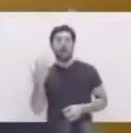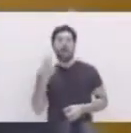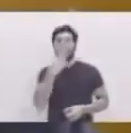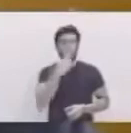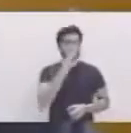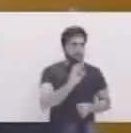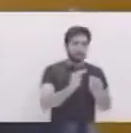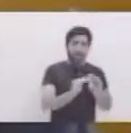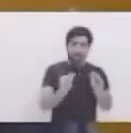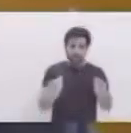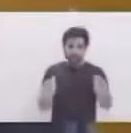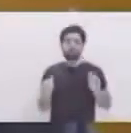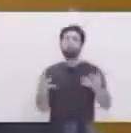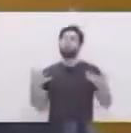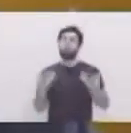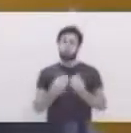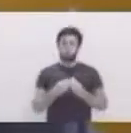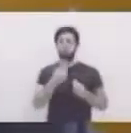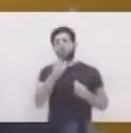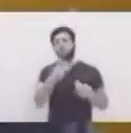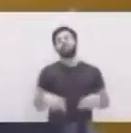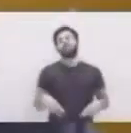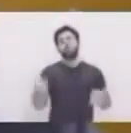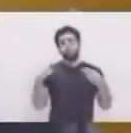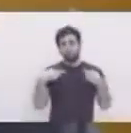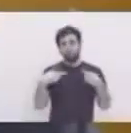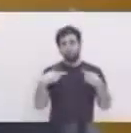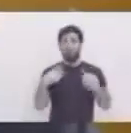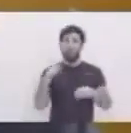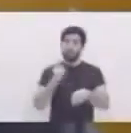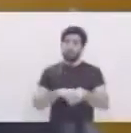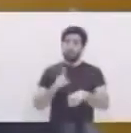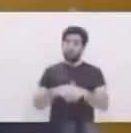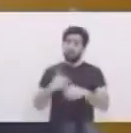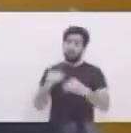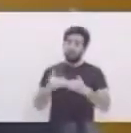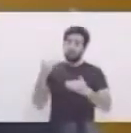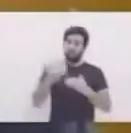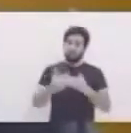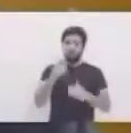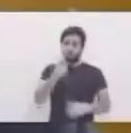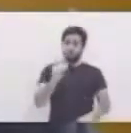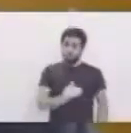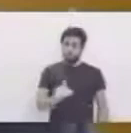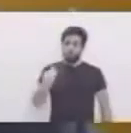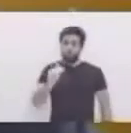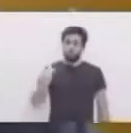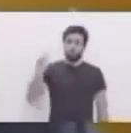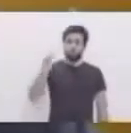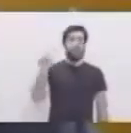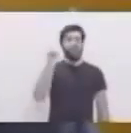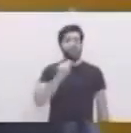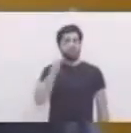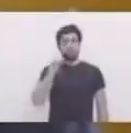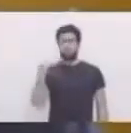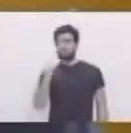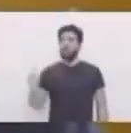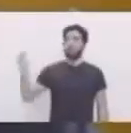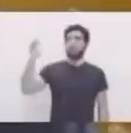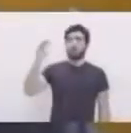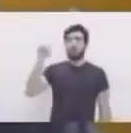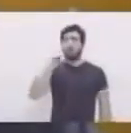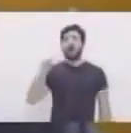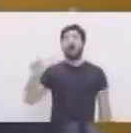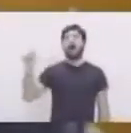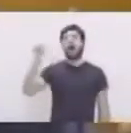hermanos mayores, sus hermanos chiquitos, llenen su vida de alegría. Ya el tiempo los irá convirtiendo en adultos, adultos